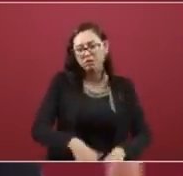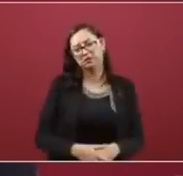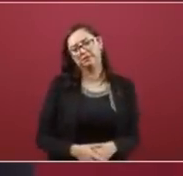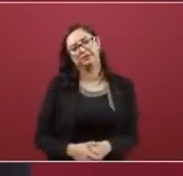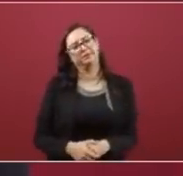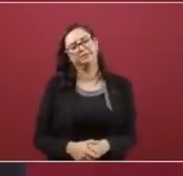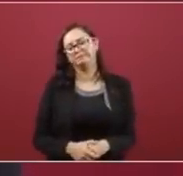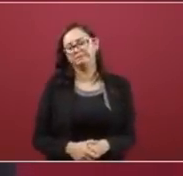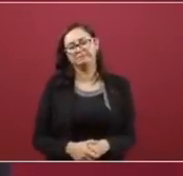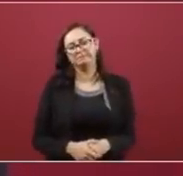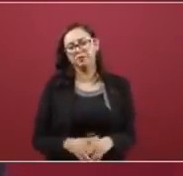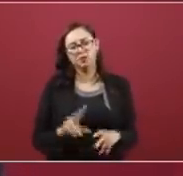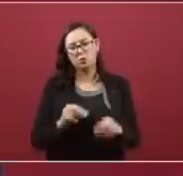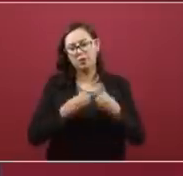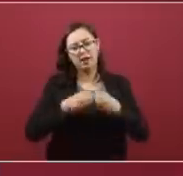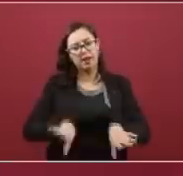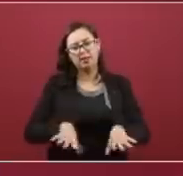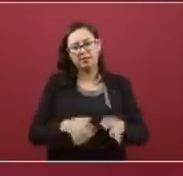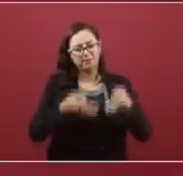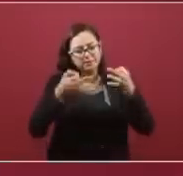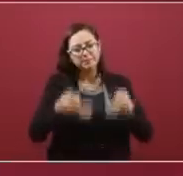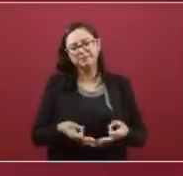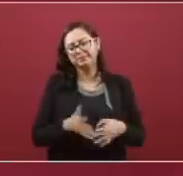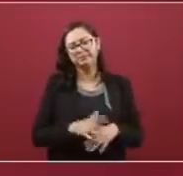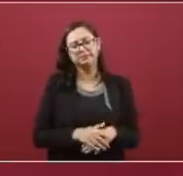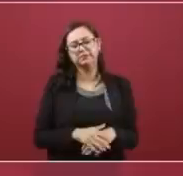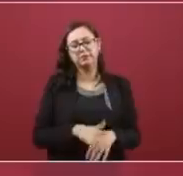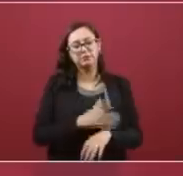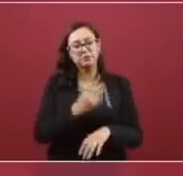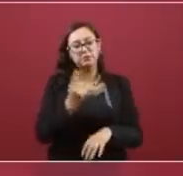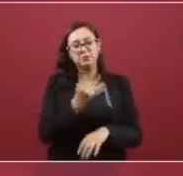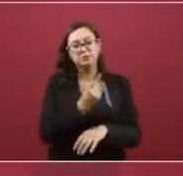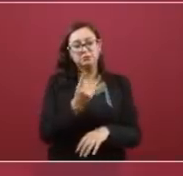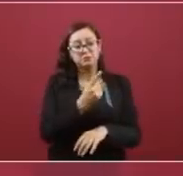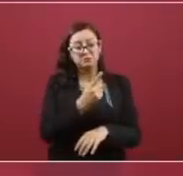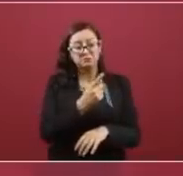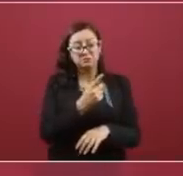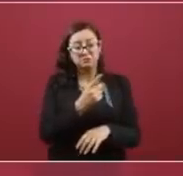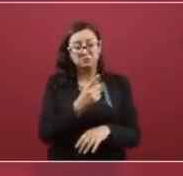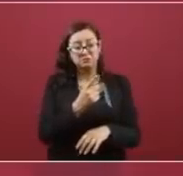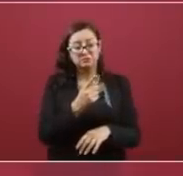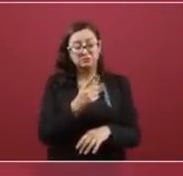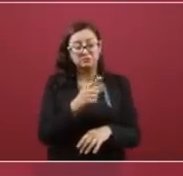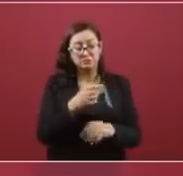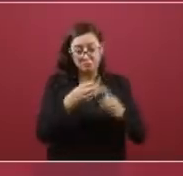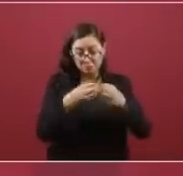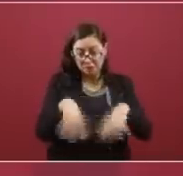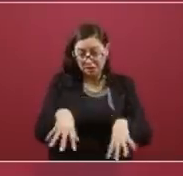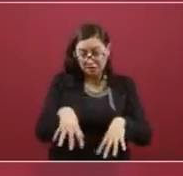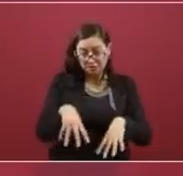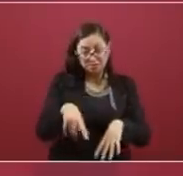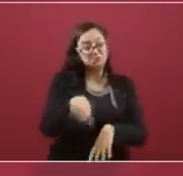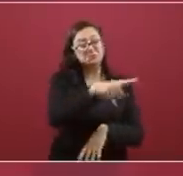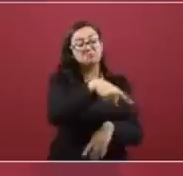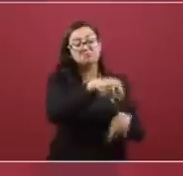van a perjudicar eh a sus medios.